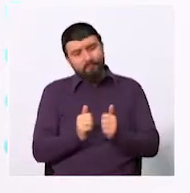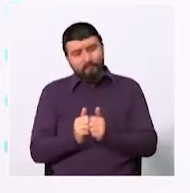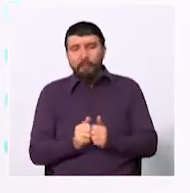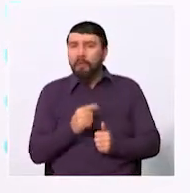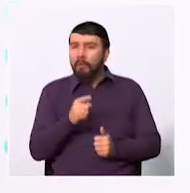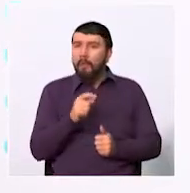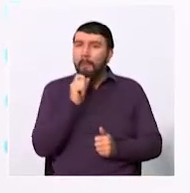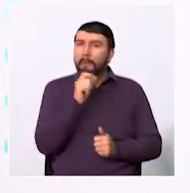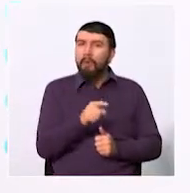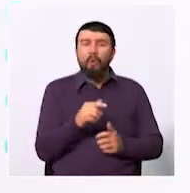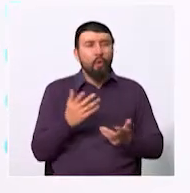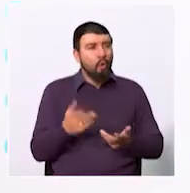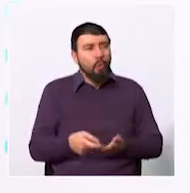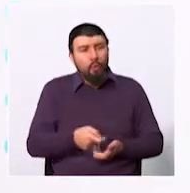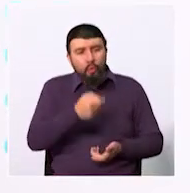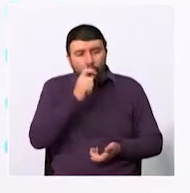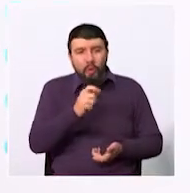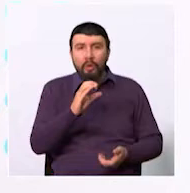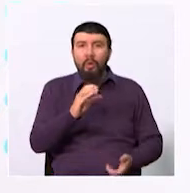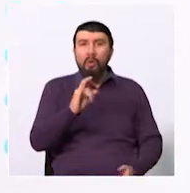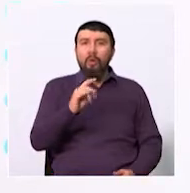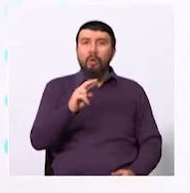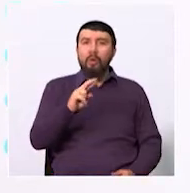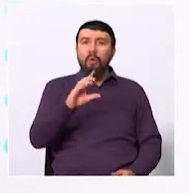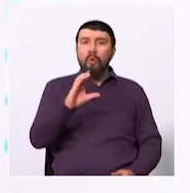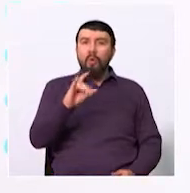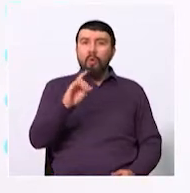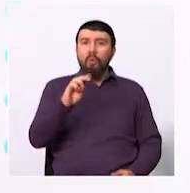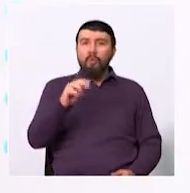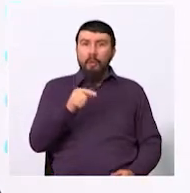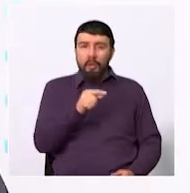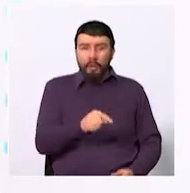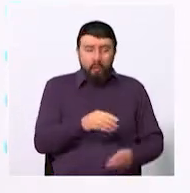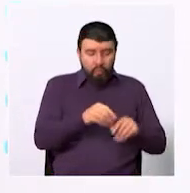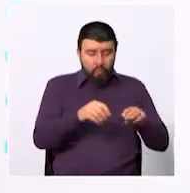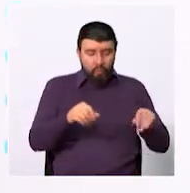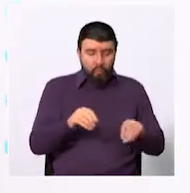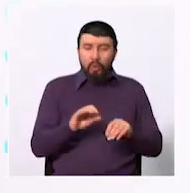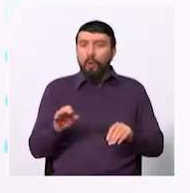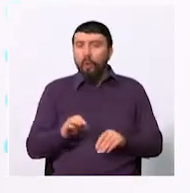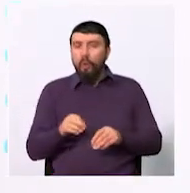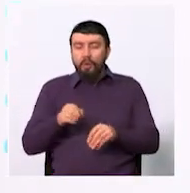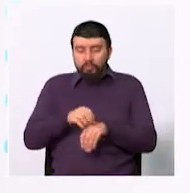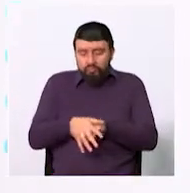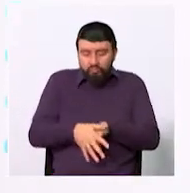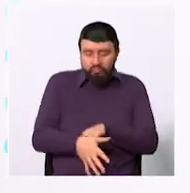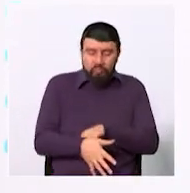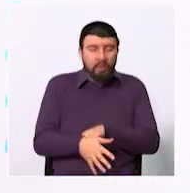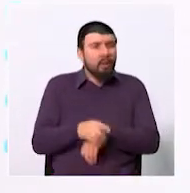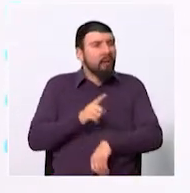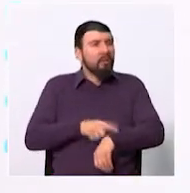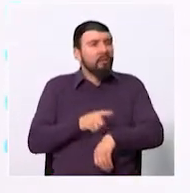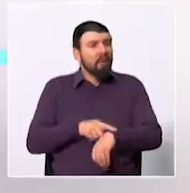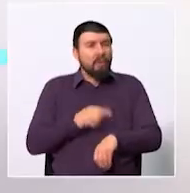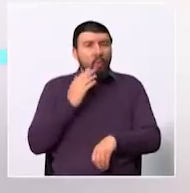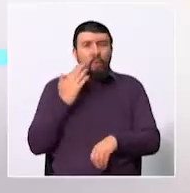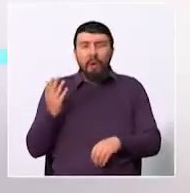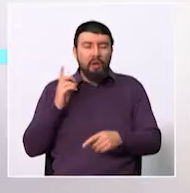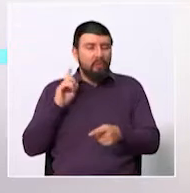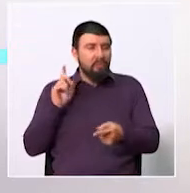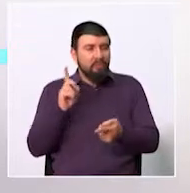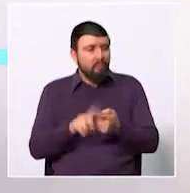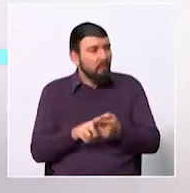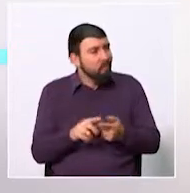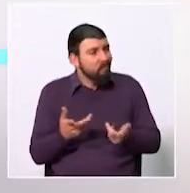debo tomar la cúrcuma en polvo o en raíz a qué horas y por cuánto tiempo hoy me llegó una persona a